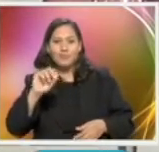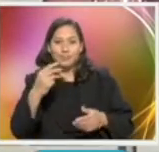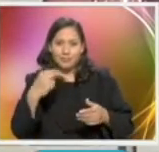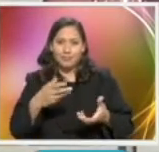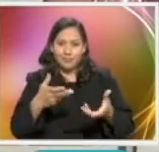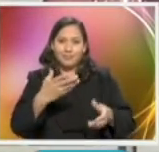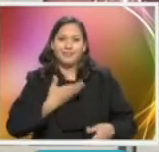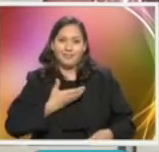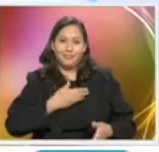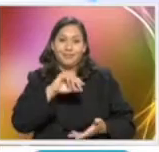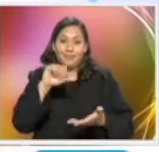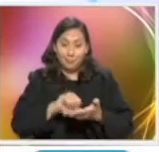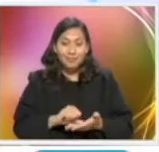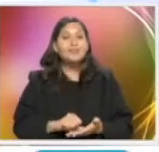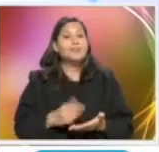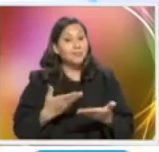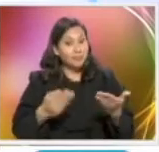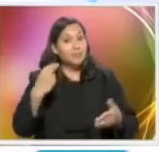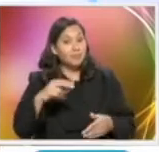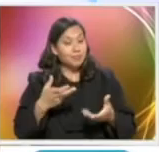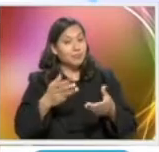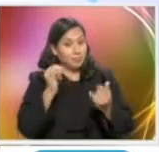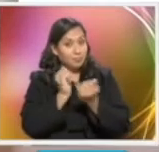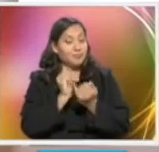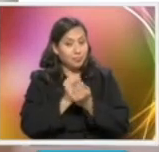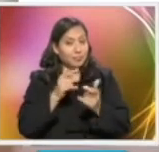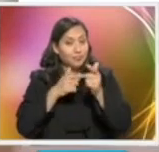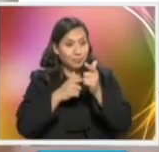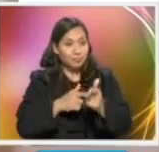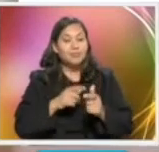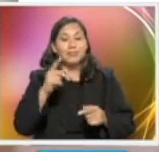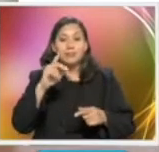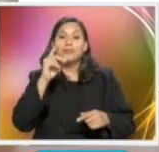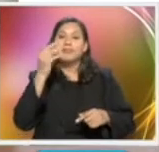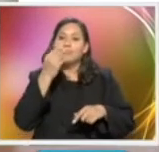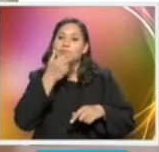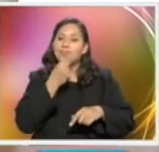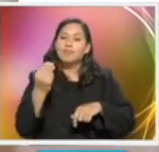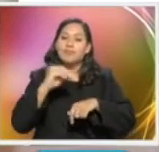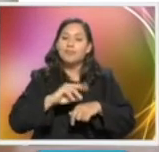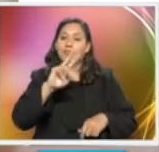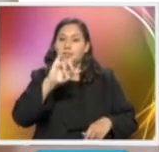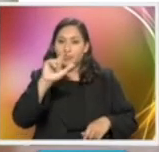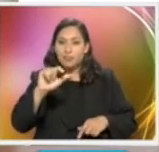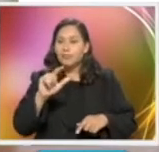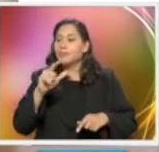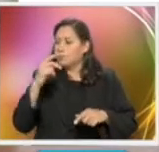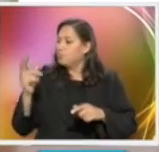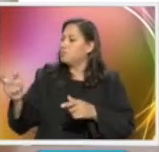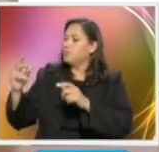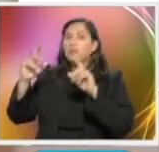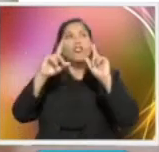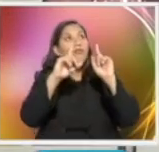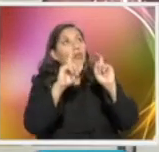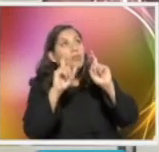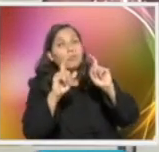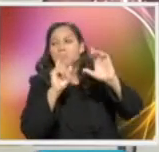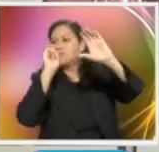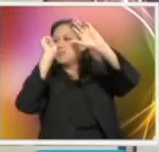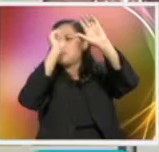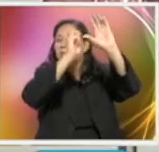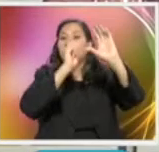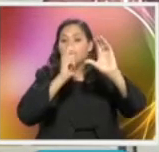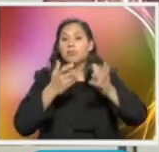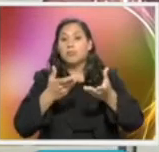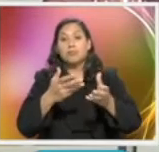y Madero. Y que actualmente es el nombre de esa calle. Esa es, ese se lo puso Villa y por ahí están las fotos de cuando hace ese cambio. Otras cosas interesantes, por